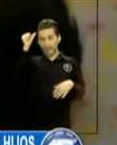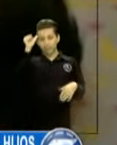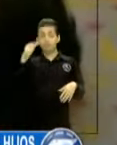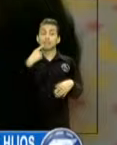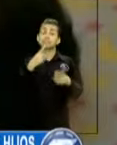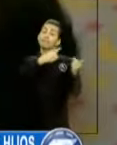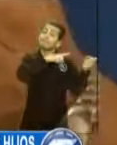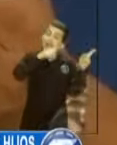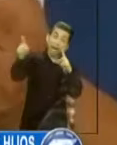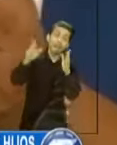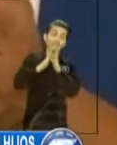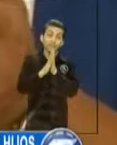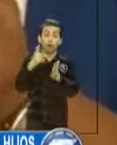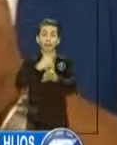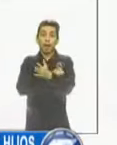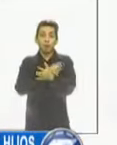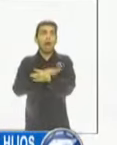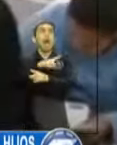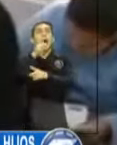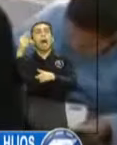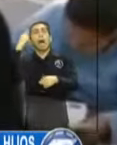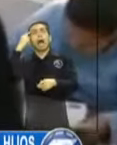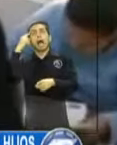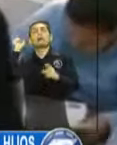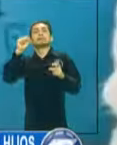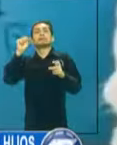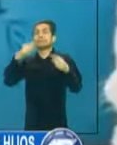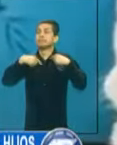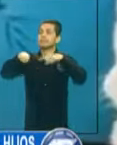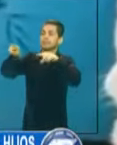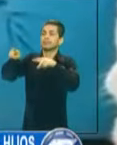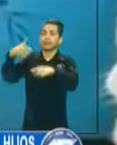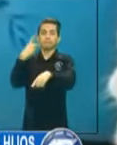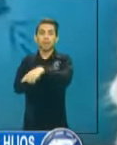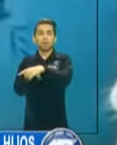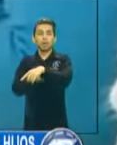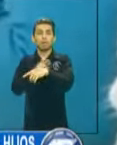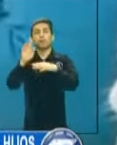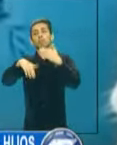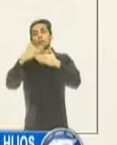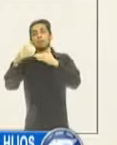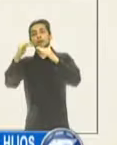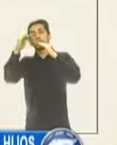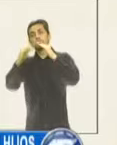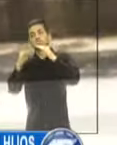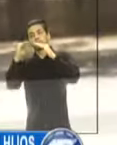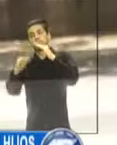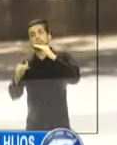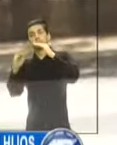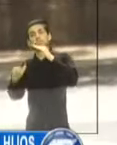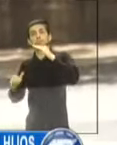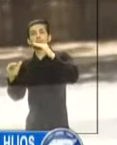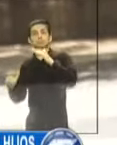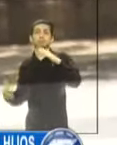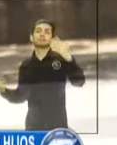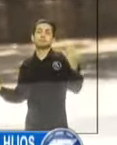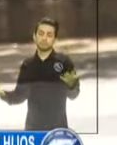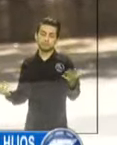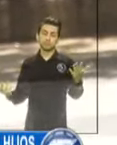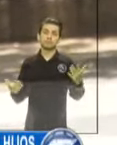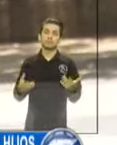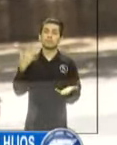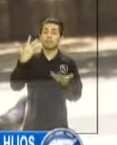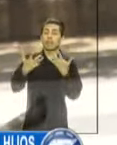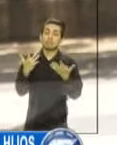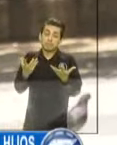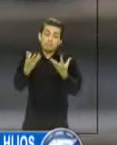vacunarse. Mientras que el descenso de personas que acudieron a estos lugares se debe a varios factores, dentro de ellos temor a tener contacto